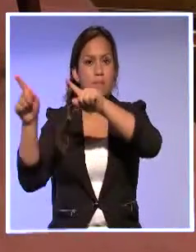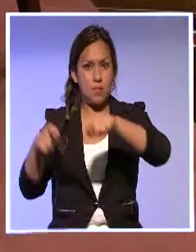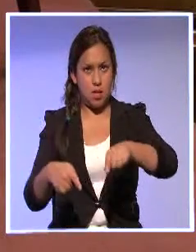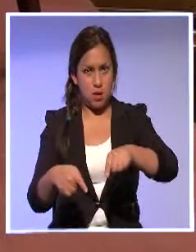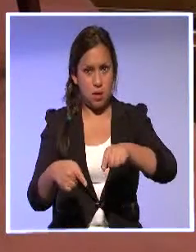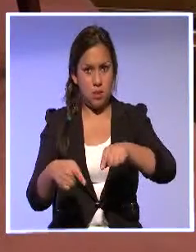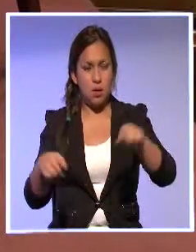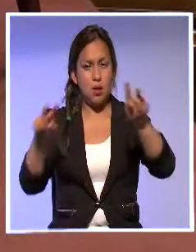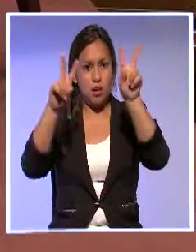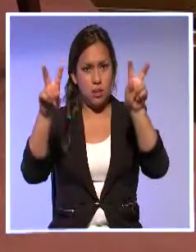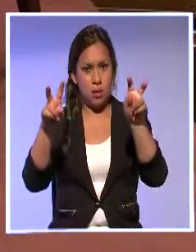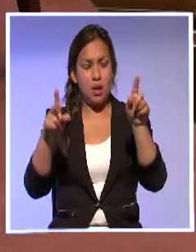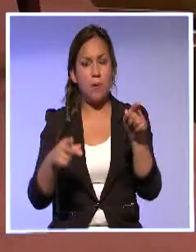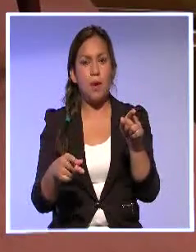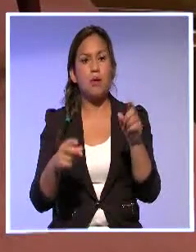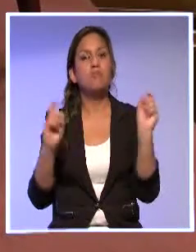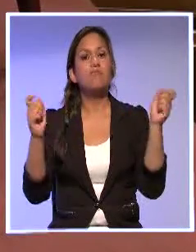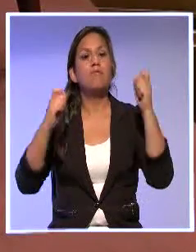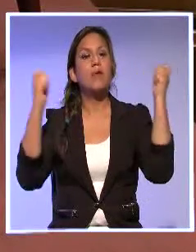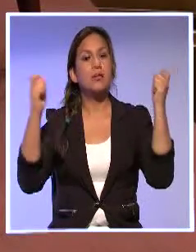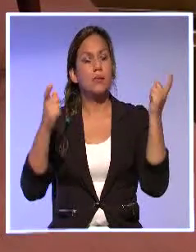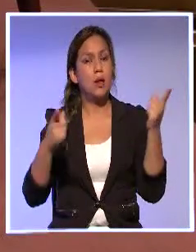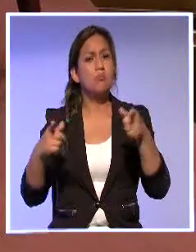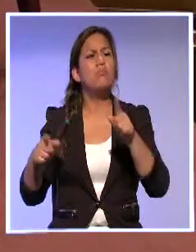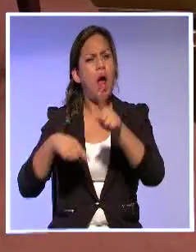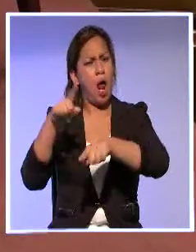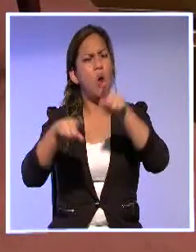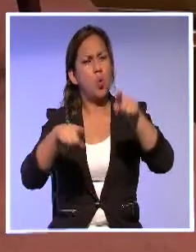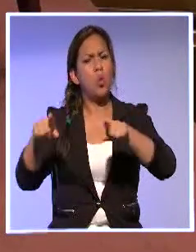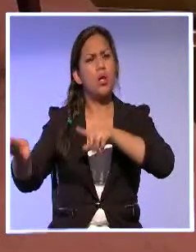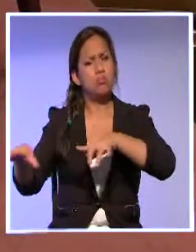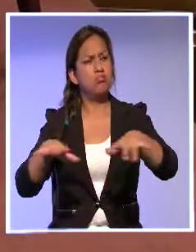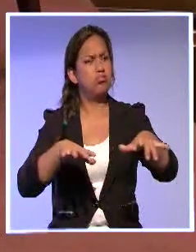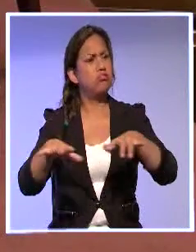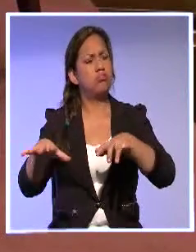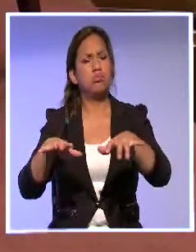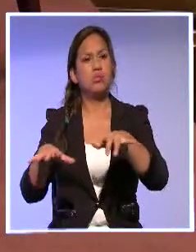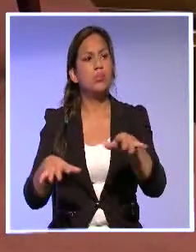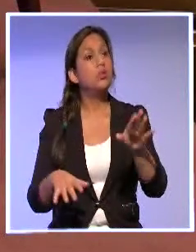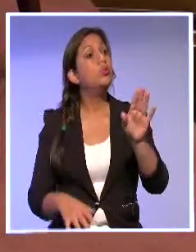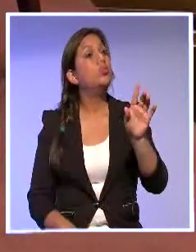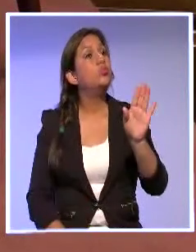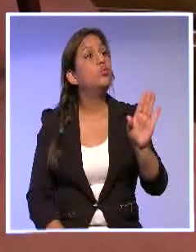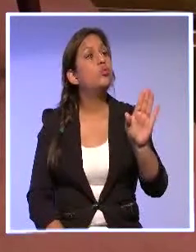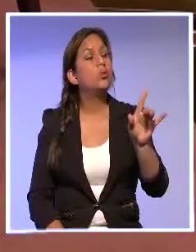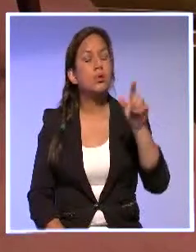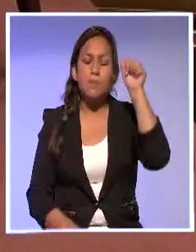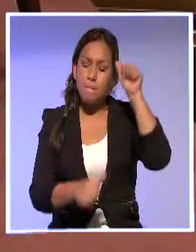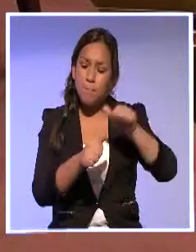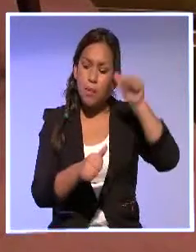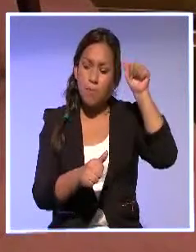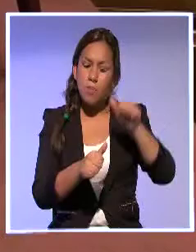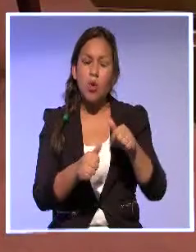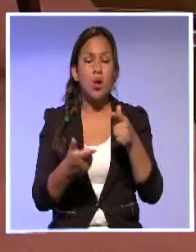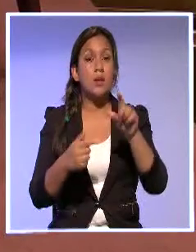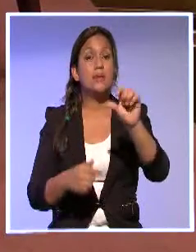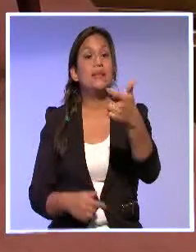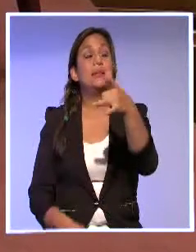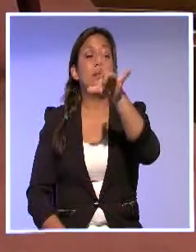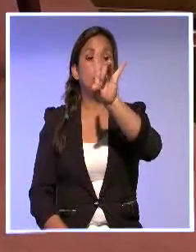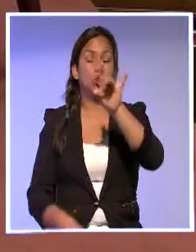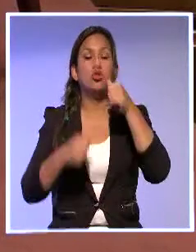hay algunas actividades previstas como piensa usted que se debería recordar este día este 18 de diciembre